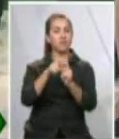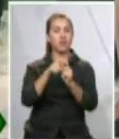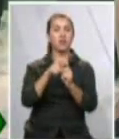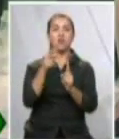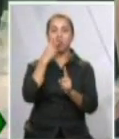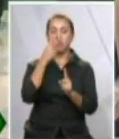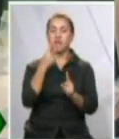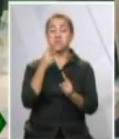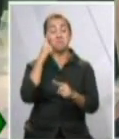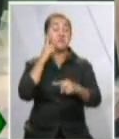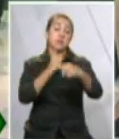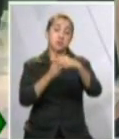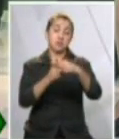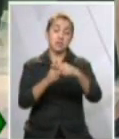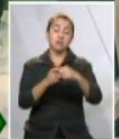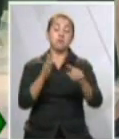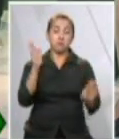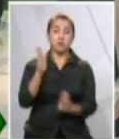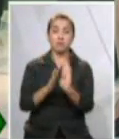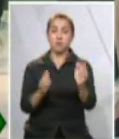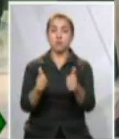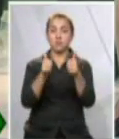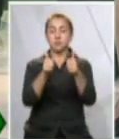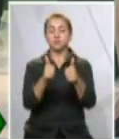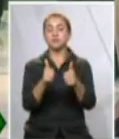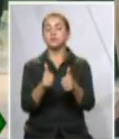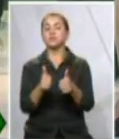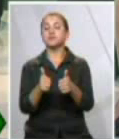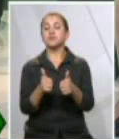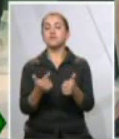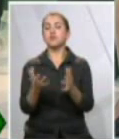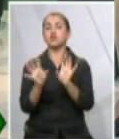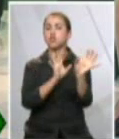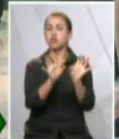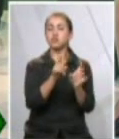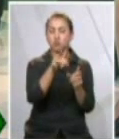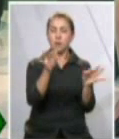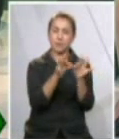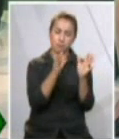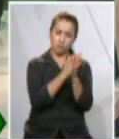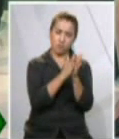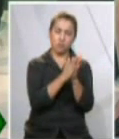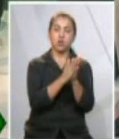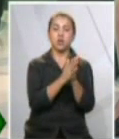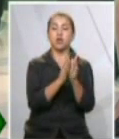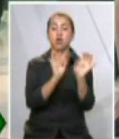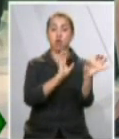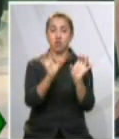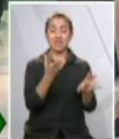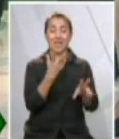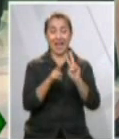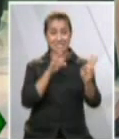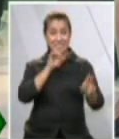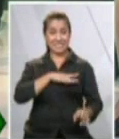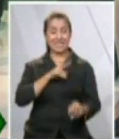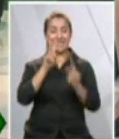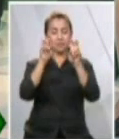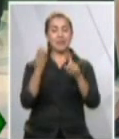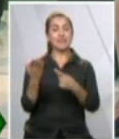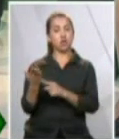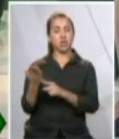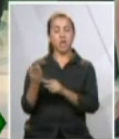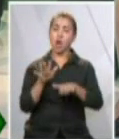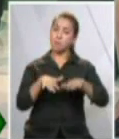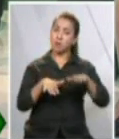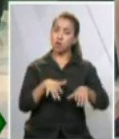lleno que el vaso medio vacío, vamos bien. ¿Y qué cosas, por ejemplo, explícale a la gente en concreto, qué cosas hacen en Chile de tecnología, que